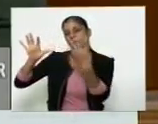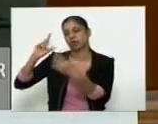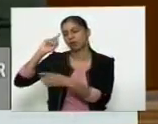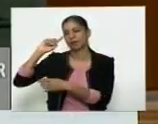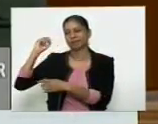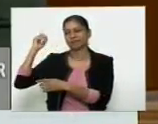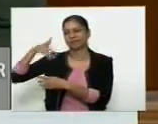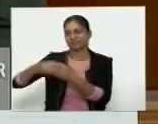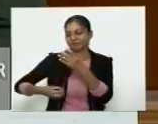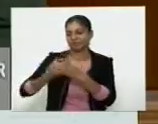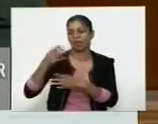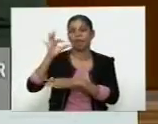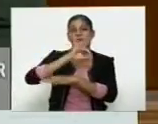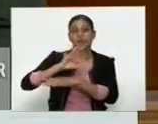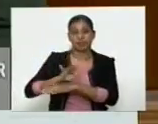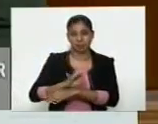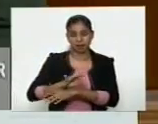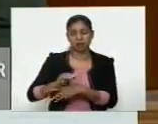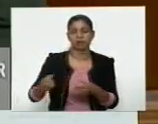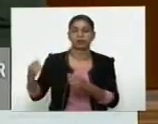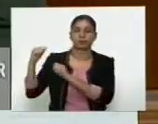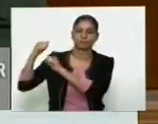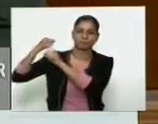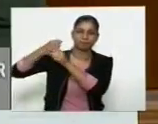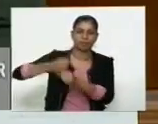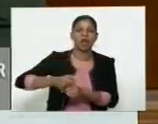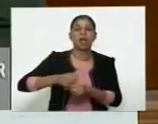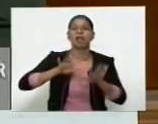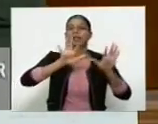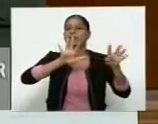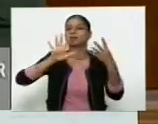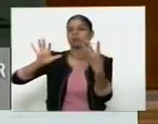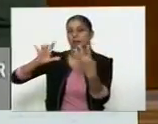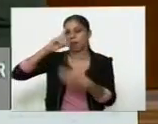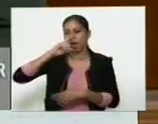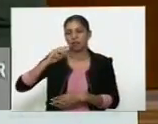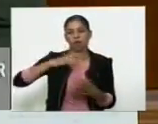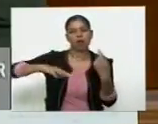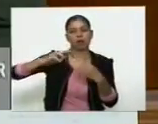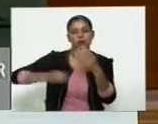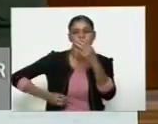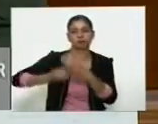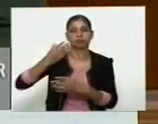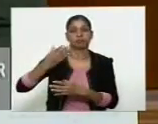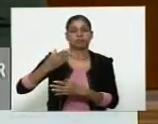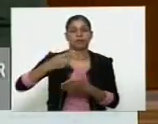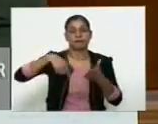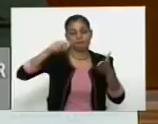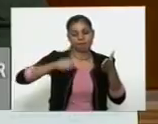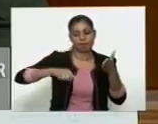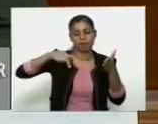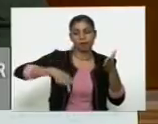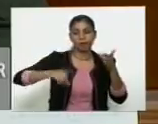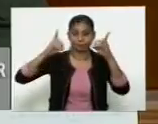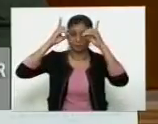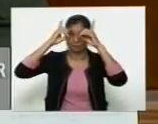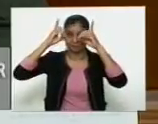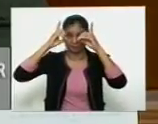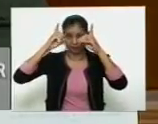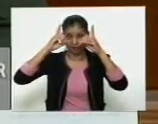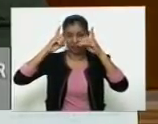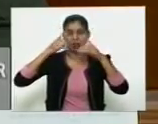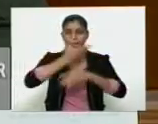Federación y 19 de la Revolución Bolivariana. Dado firmado, Delcy Rodríguez